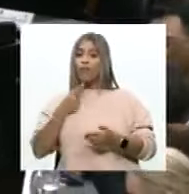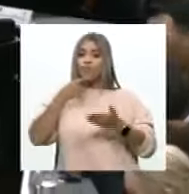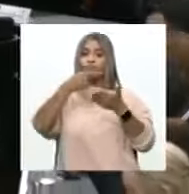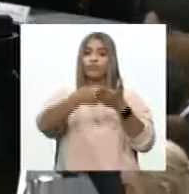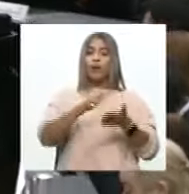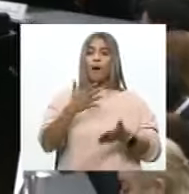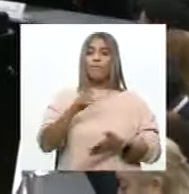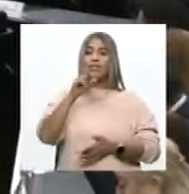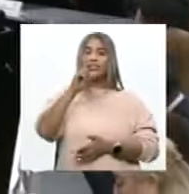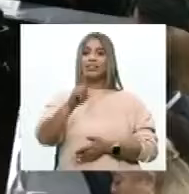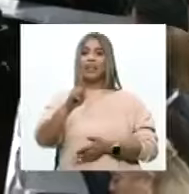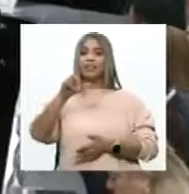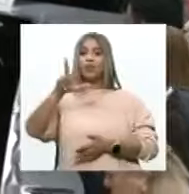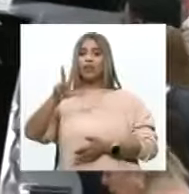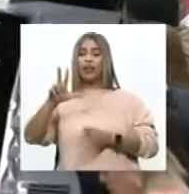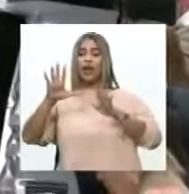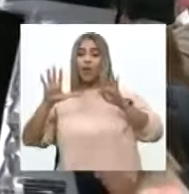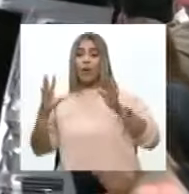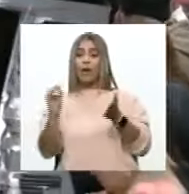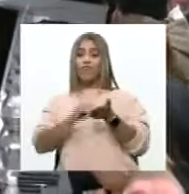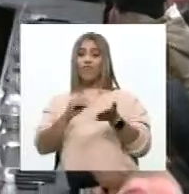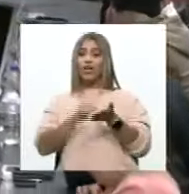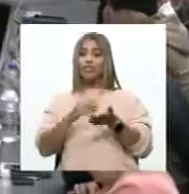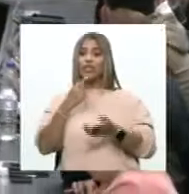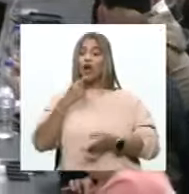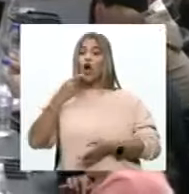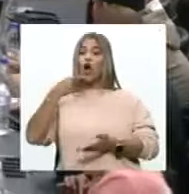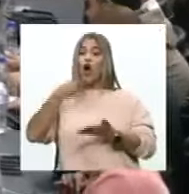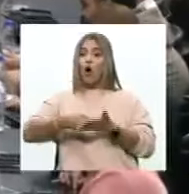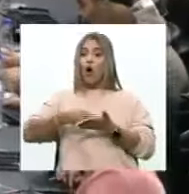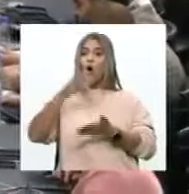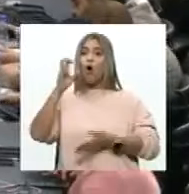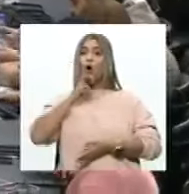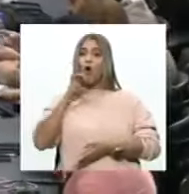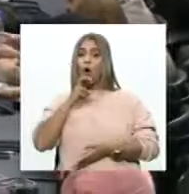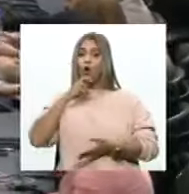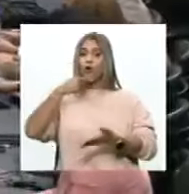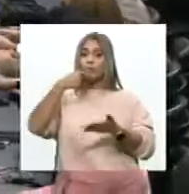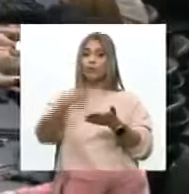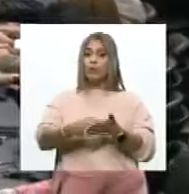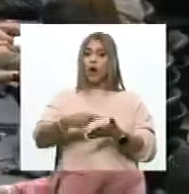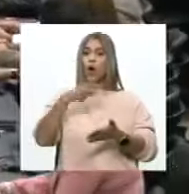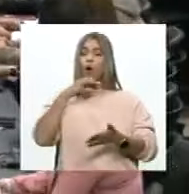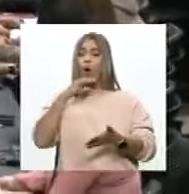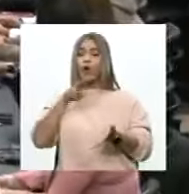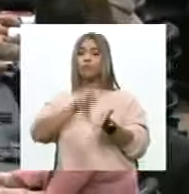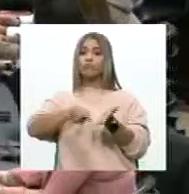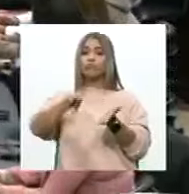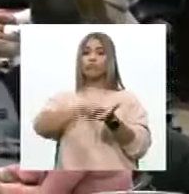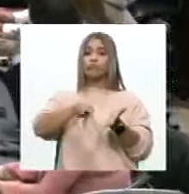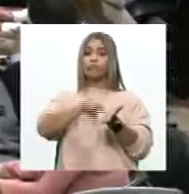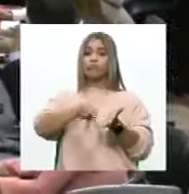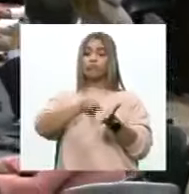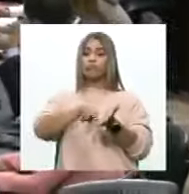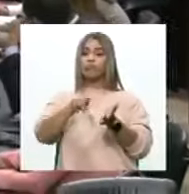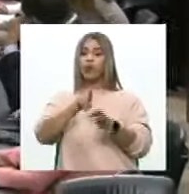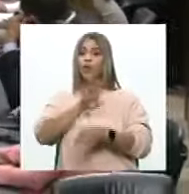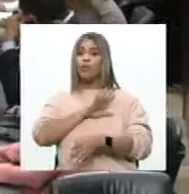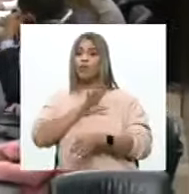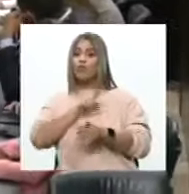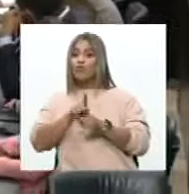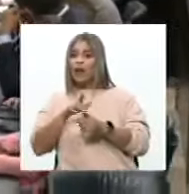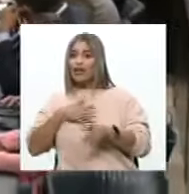aproximadamente 139 veces la palabra oro. Y más allá de lo que encontraban eran los recursos lo que